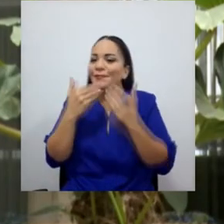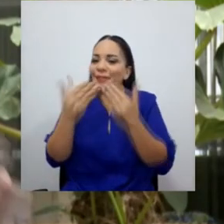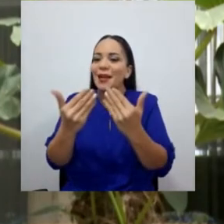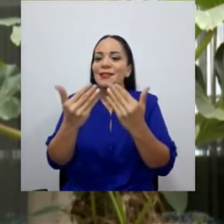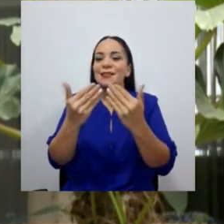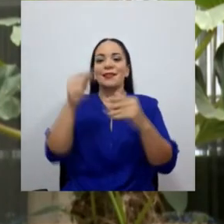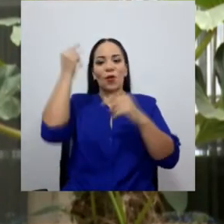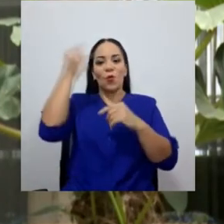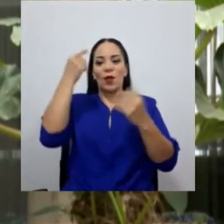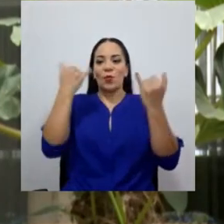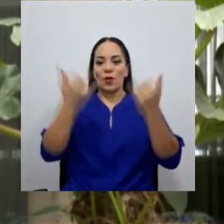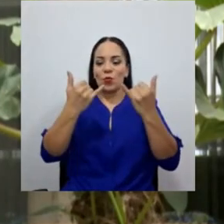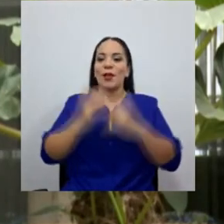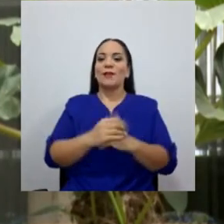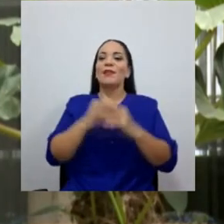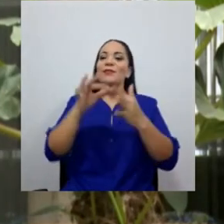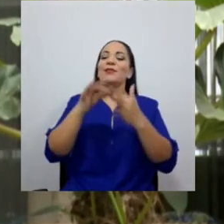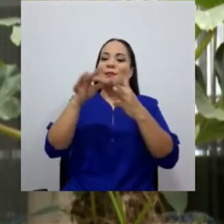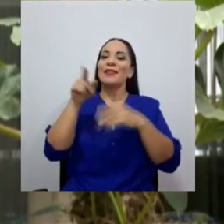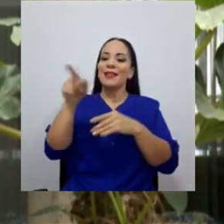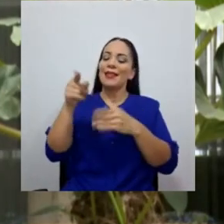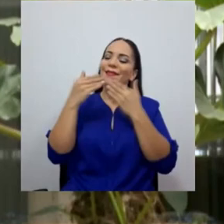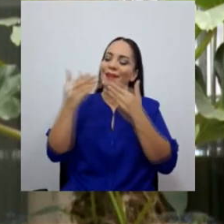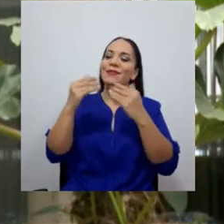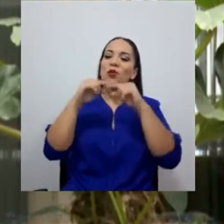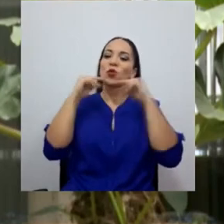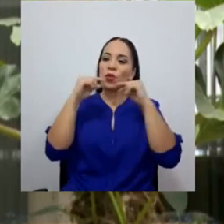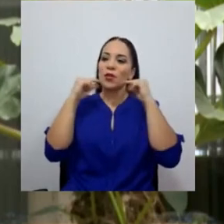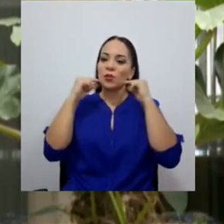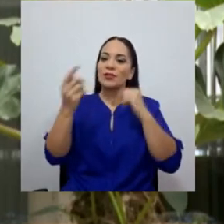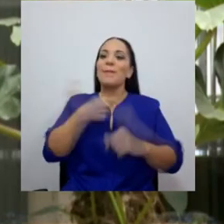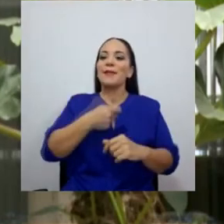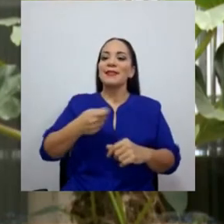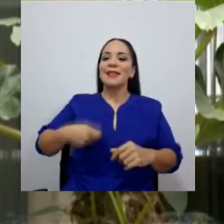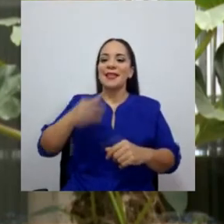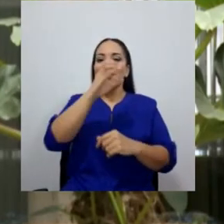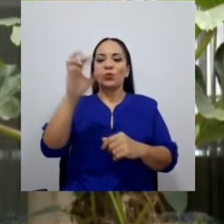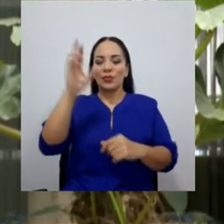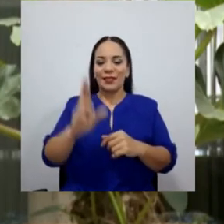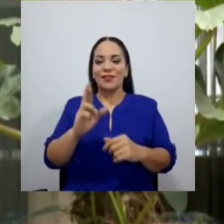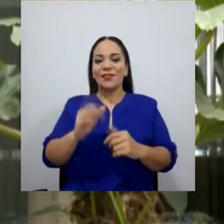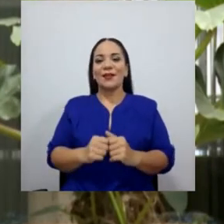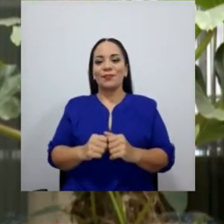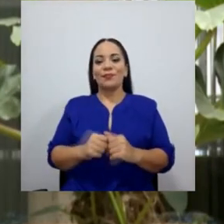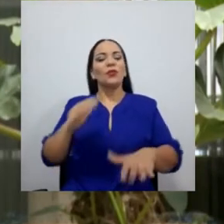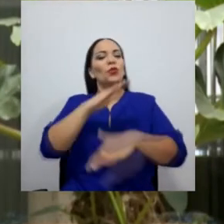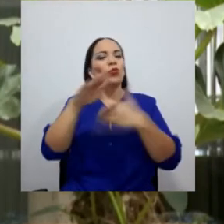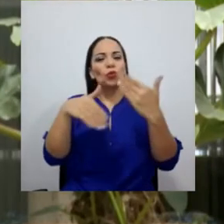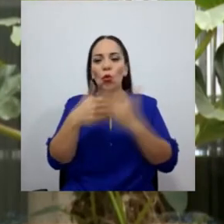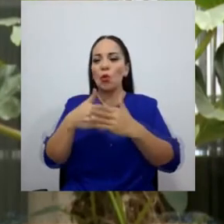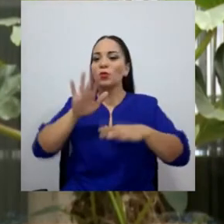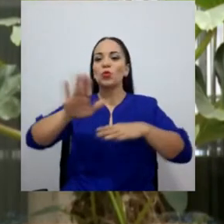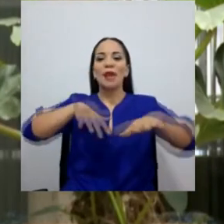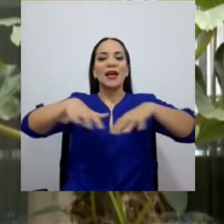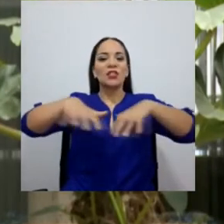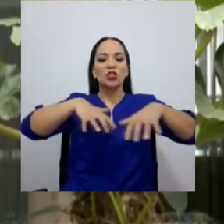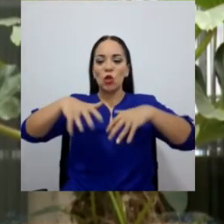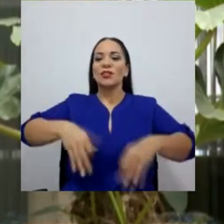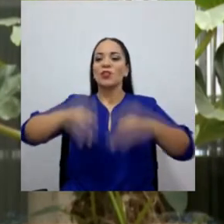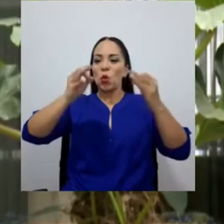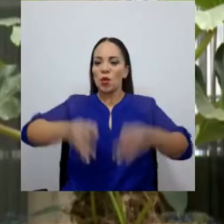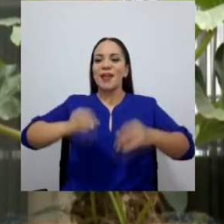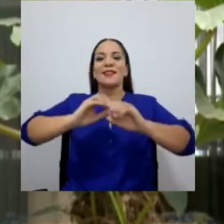y muy especialmente a don Rodrigo Chávez Robles, Presidente de la República, por todas estas acciones concretas,